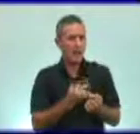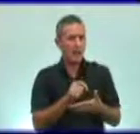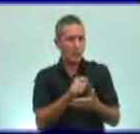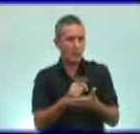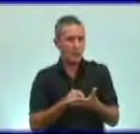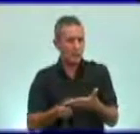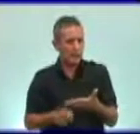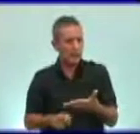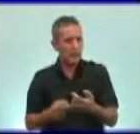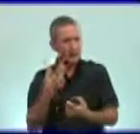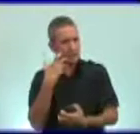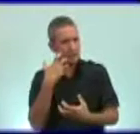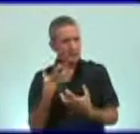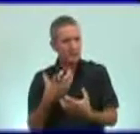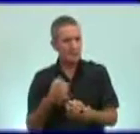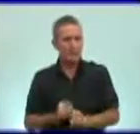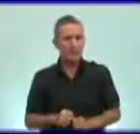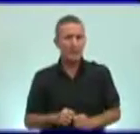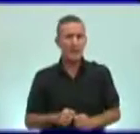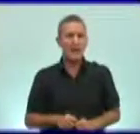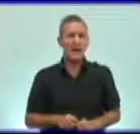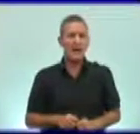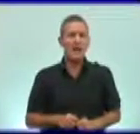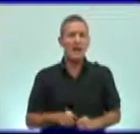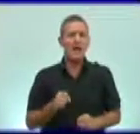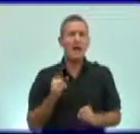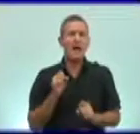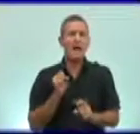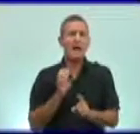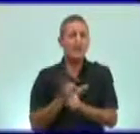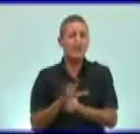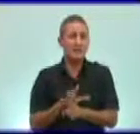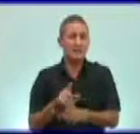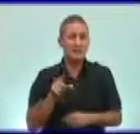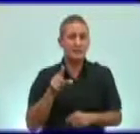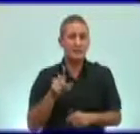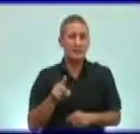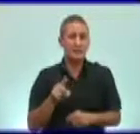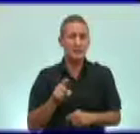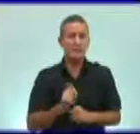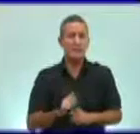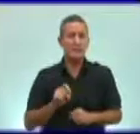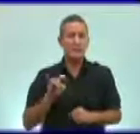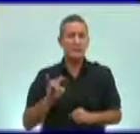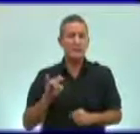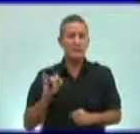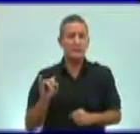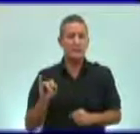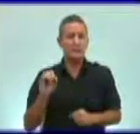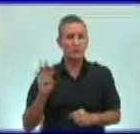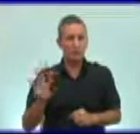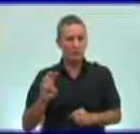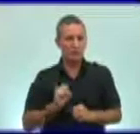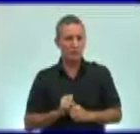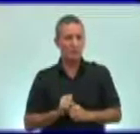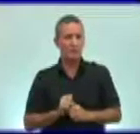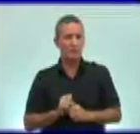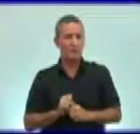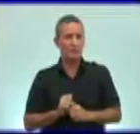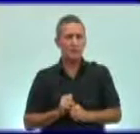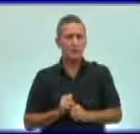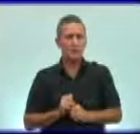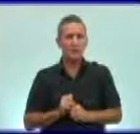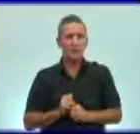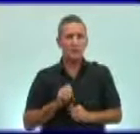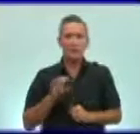de 1964 en Casa de las Américas y en cuyo documento impreso existe en Cuba. ¿Qué dice en